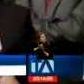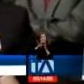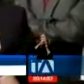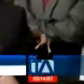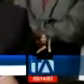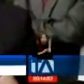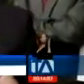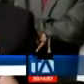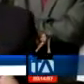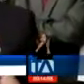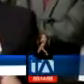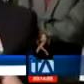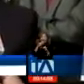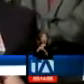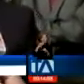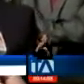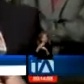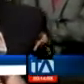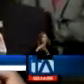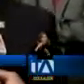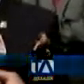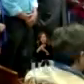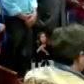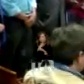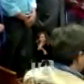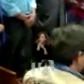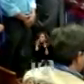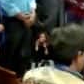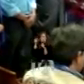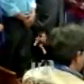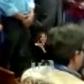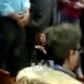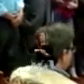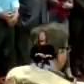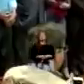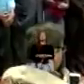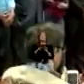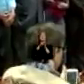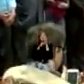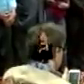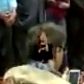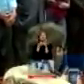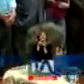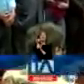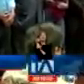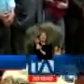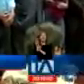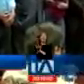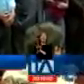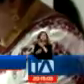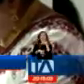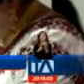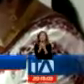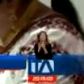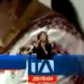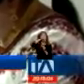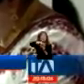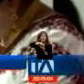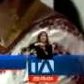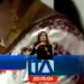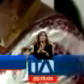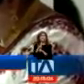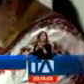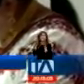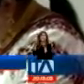algoritmo matemático falaz. El reglamento definía la contabilización de los votos. La consejera